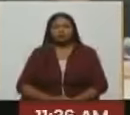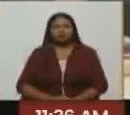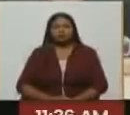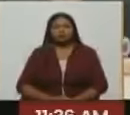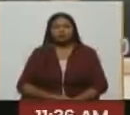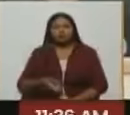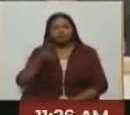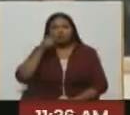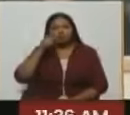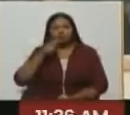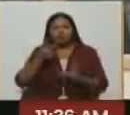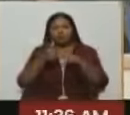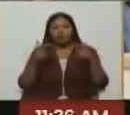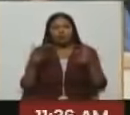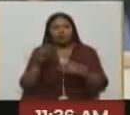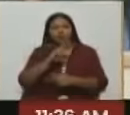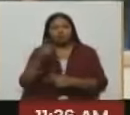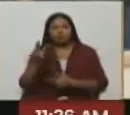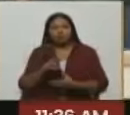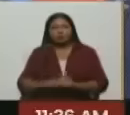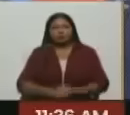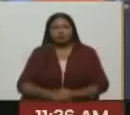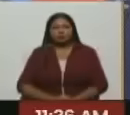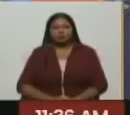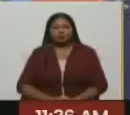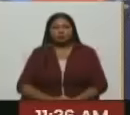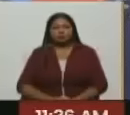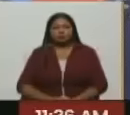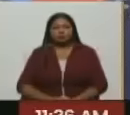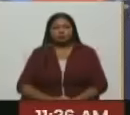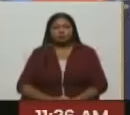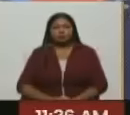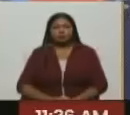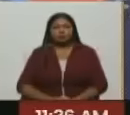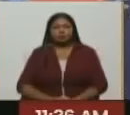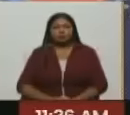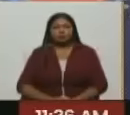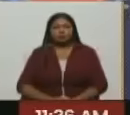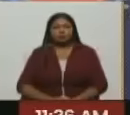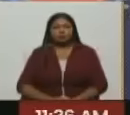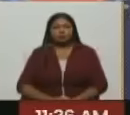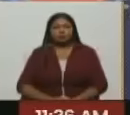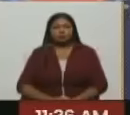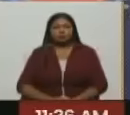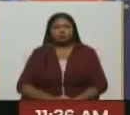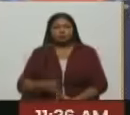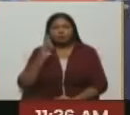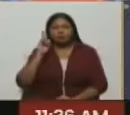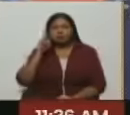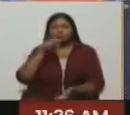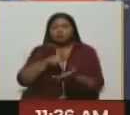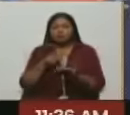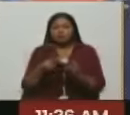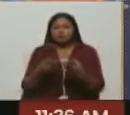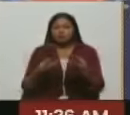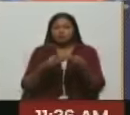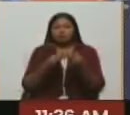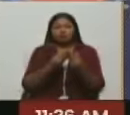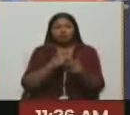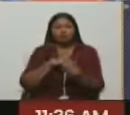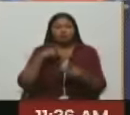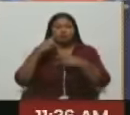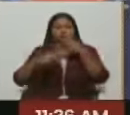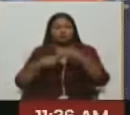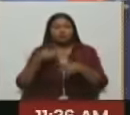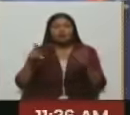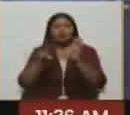contralor general de la República. Están aquí, que son parte de este proceso y la